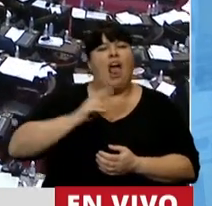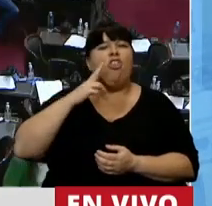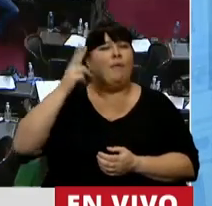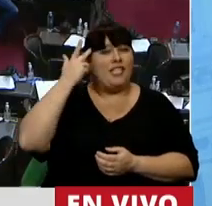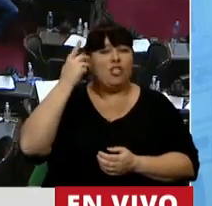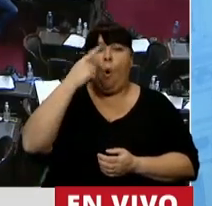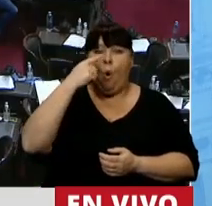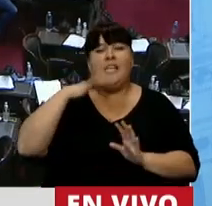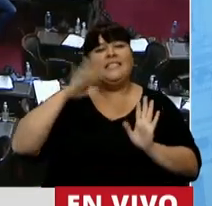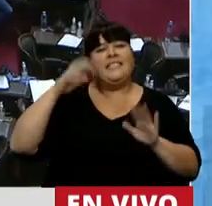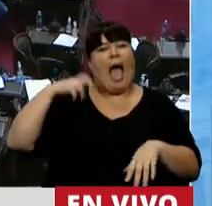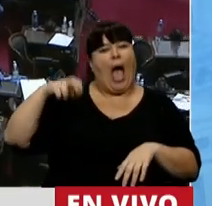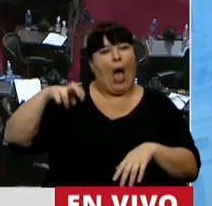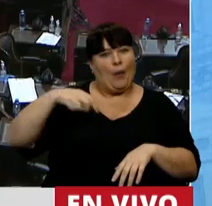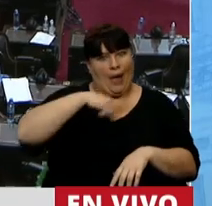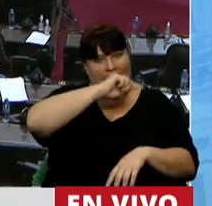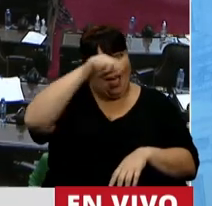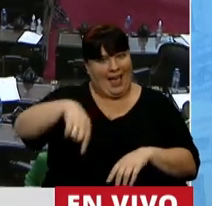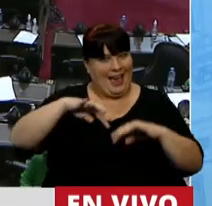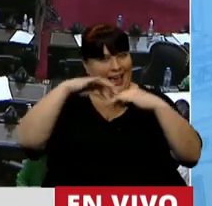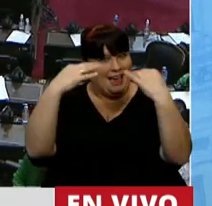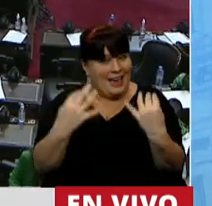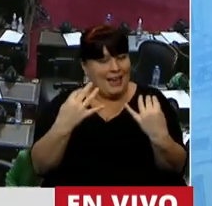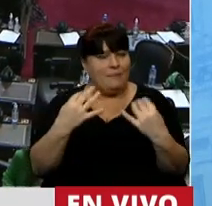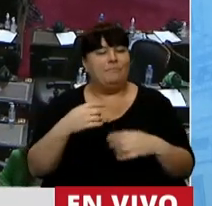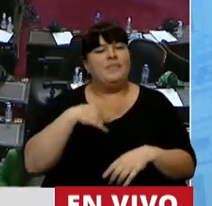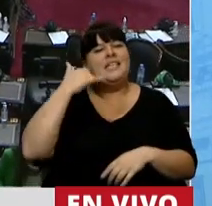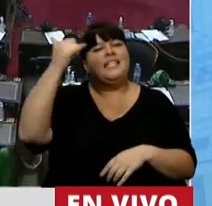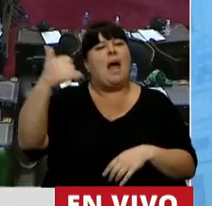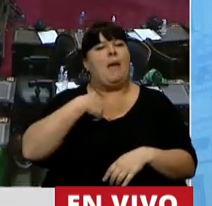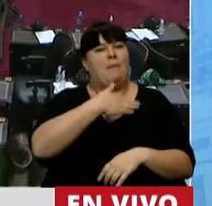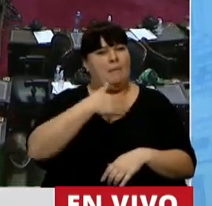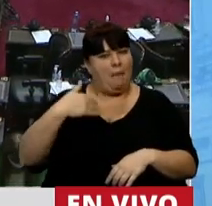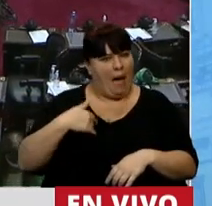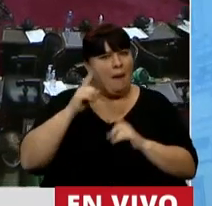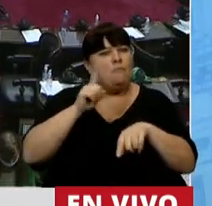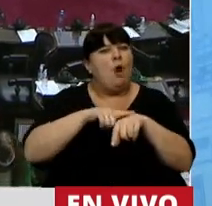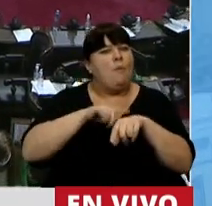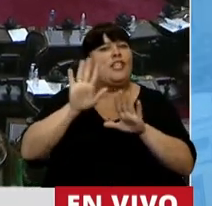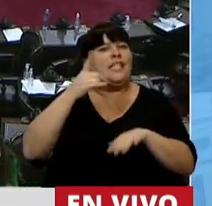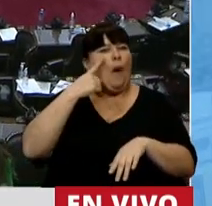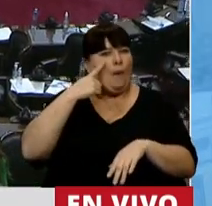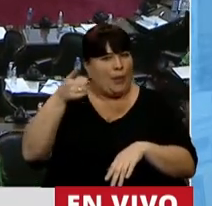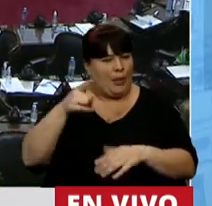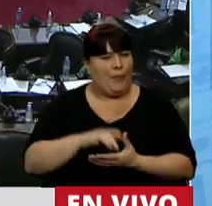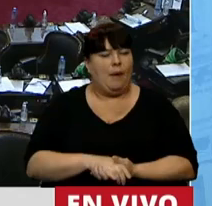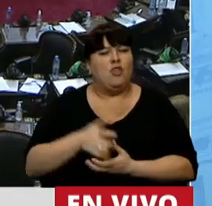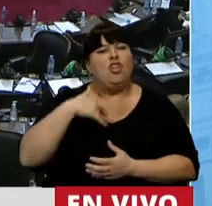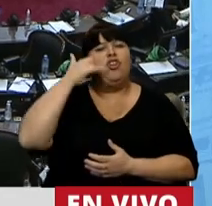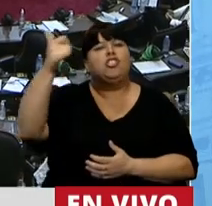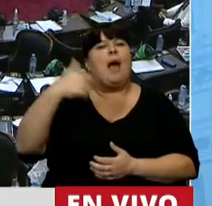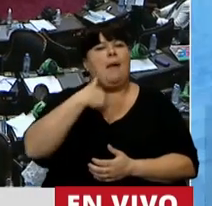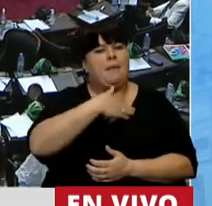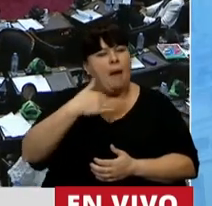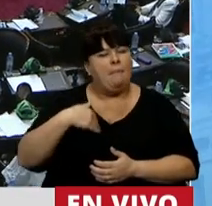2018, en junio, cuando yo venía caminando para esta Cámara, la llamé a mi vieja, en ese momento la tenía viva. La llamé a mi